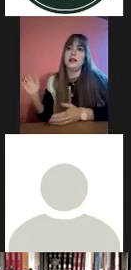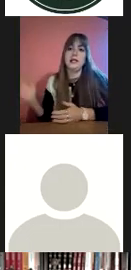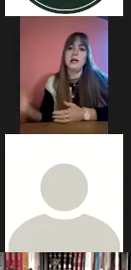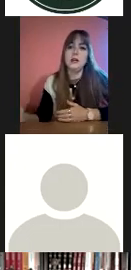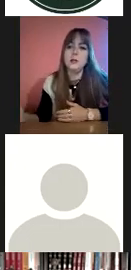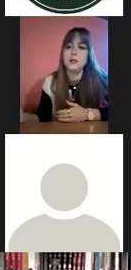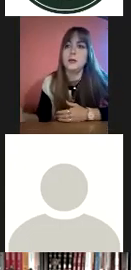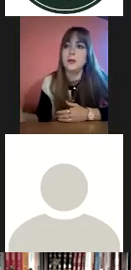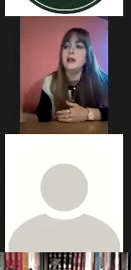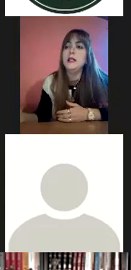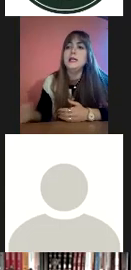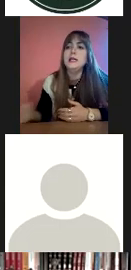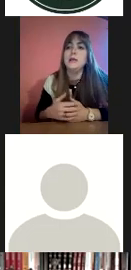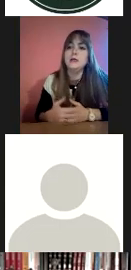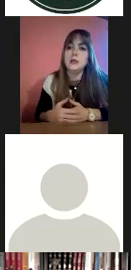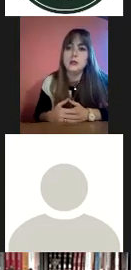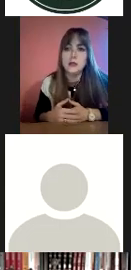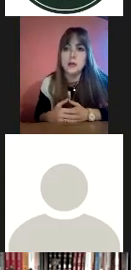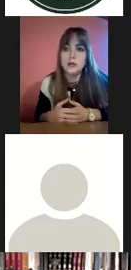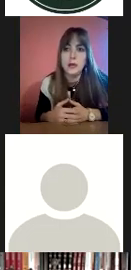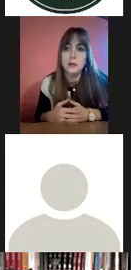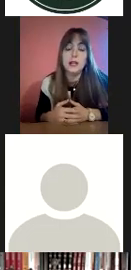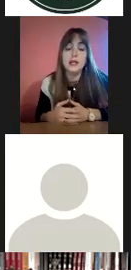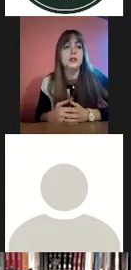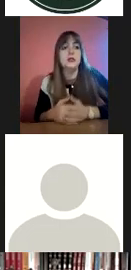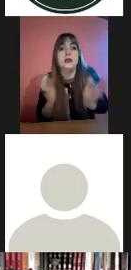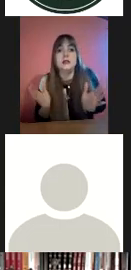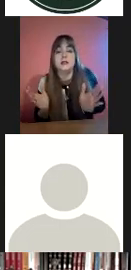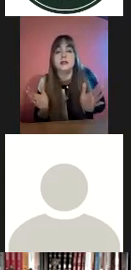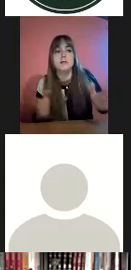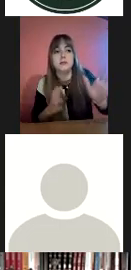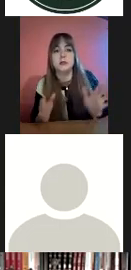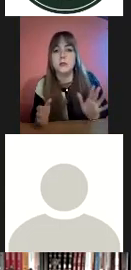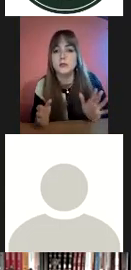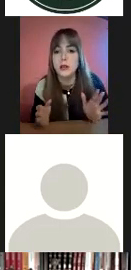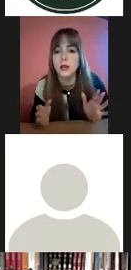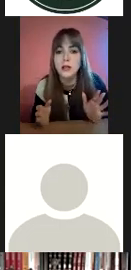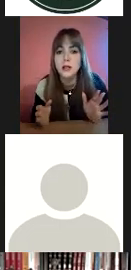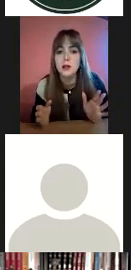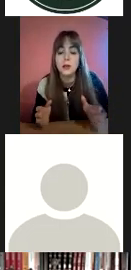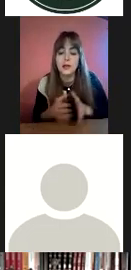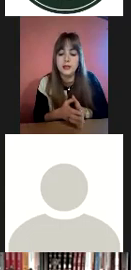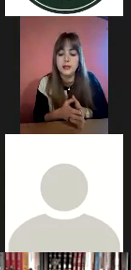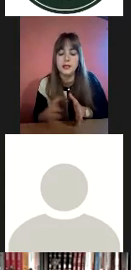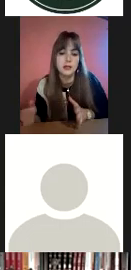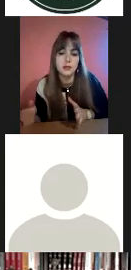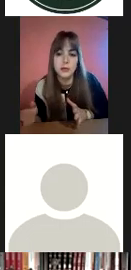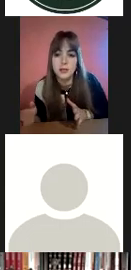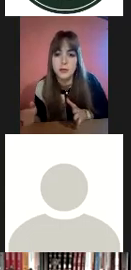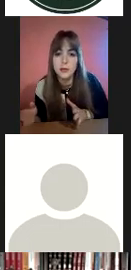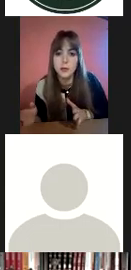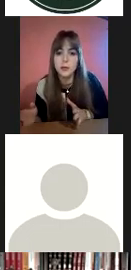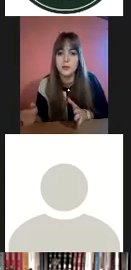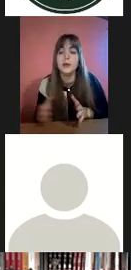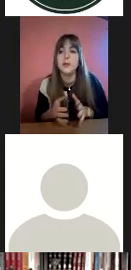básicamente la realidad, no es nuestra prueba. Llamar a un centro de zoonosis para una castración que quizás cruzamos a una perrita que está siendo